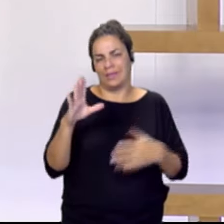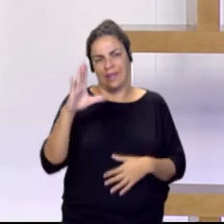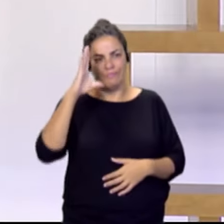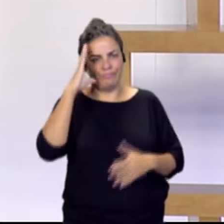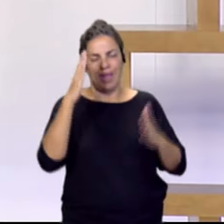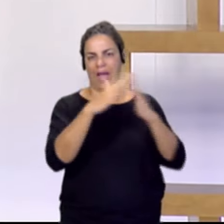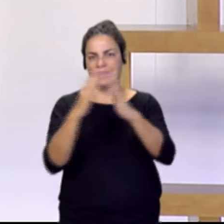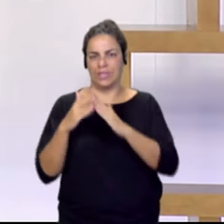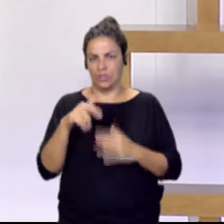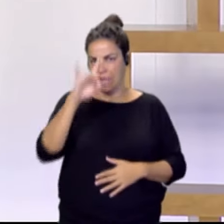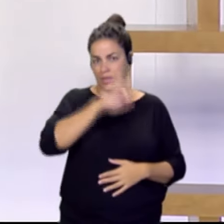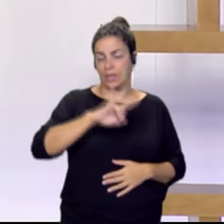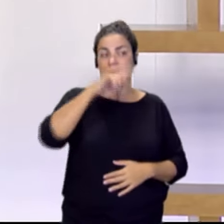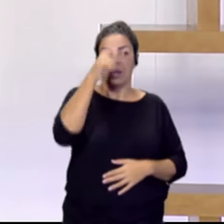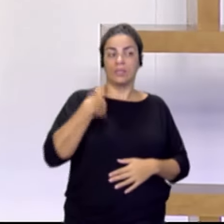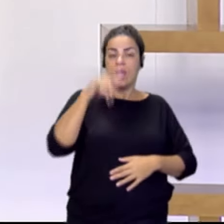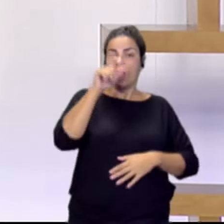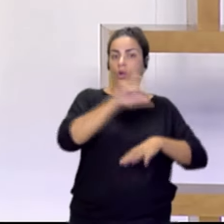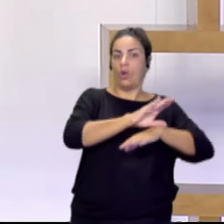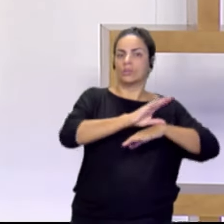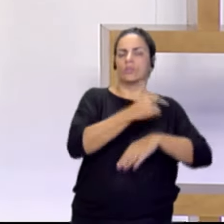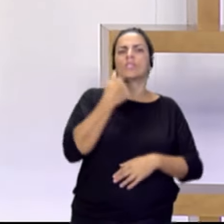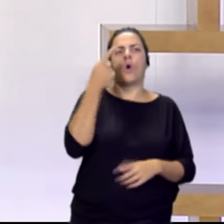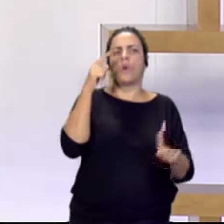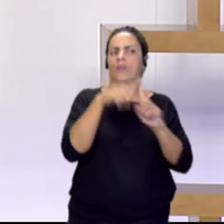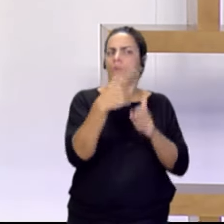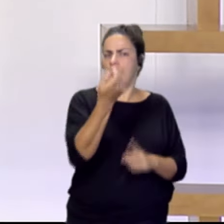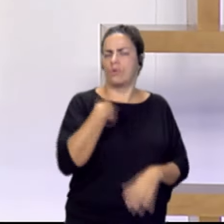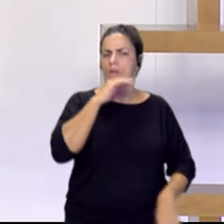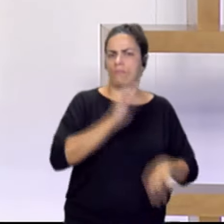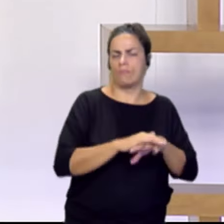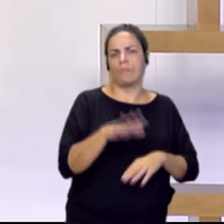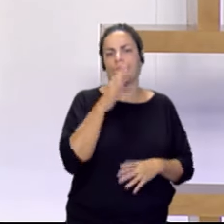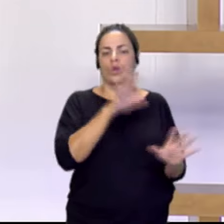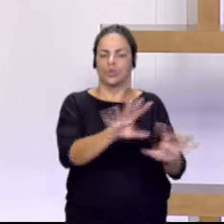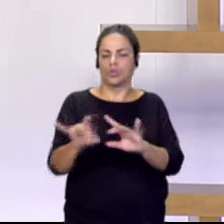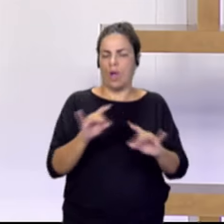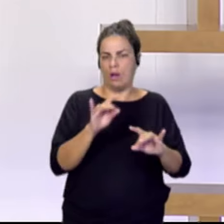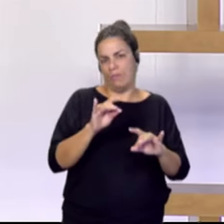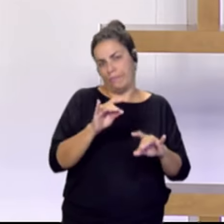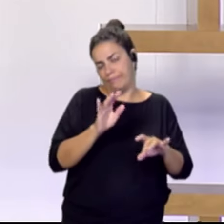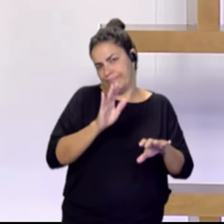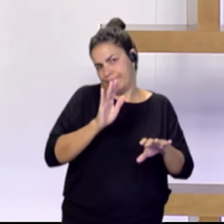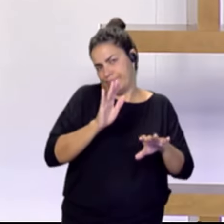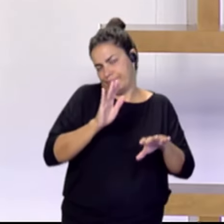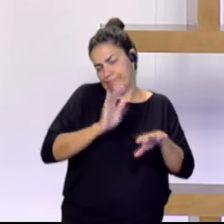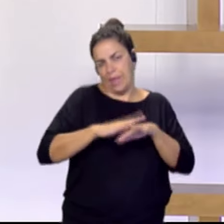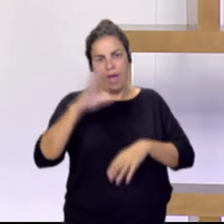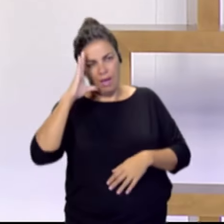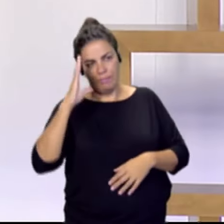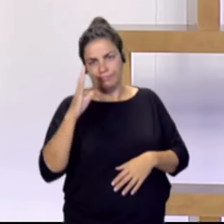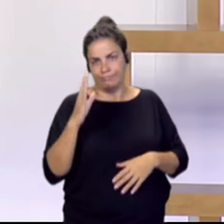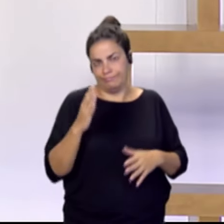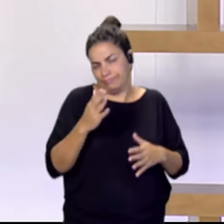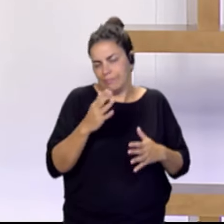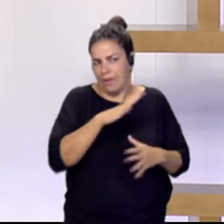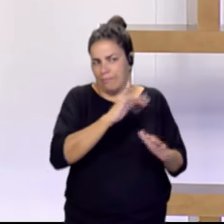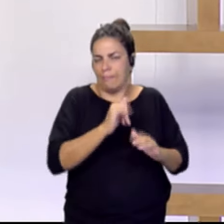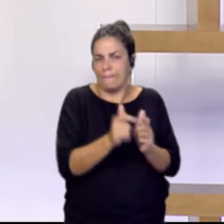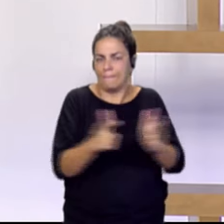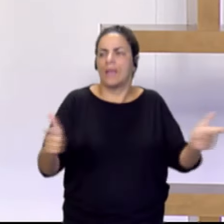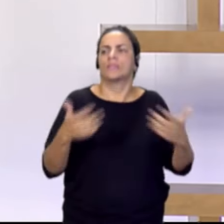constató que se ha cumplido uno de los objetivos, ha aumentado el suelo habitacional. Mientras, la oposición ha señalado como inconstitucional